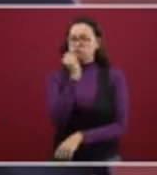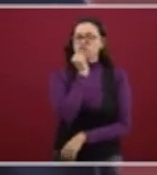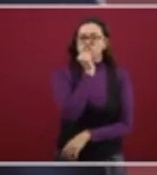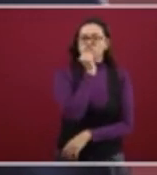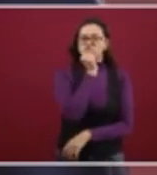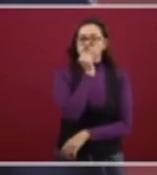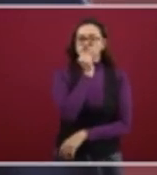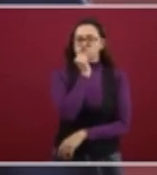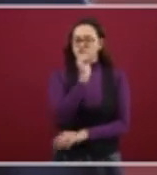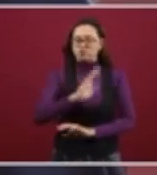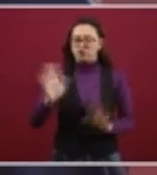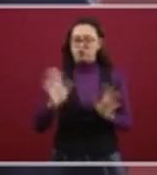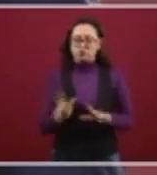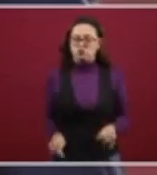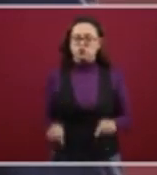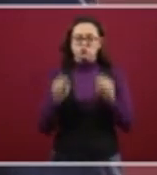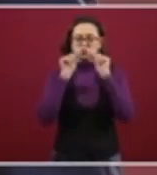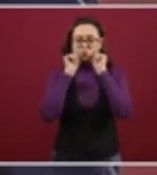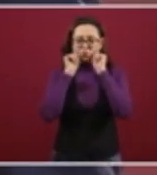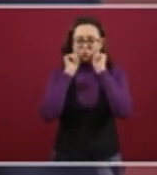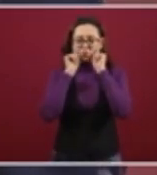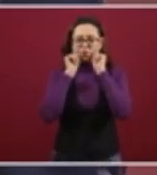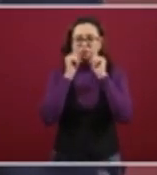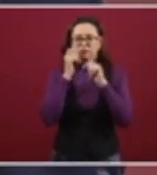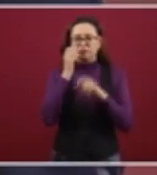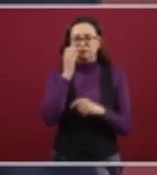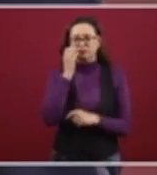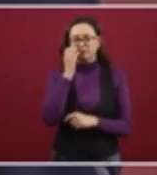eso no es